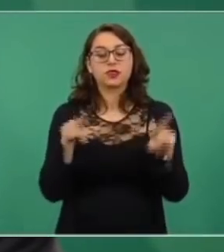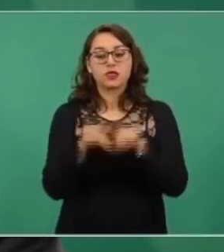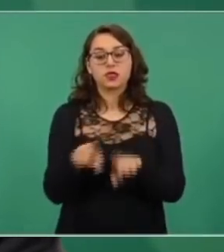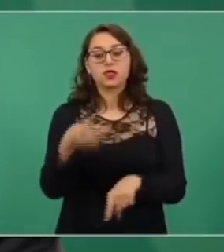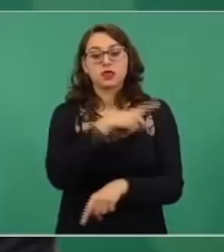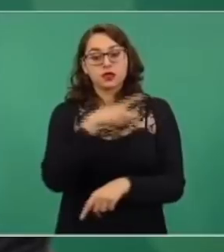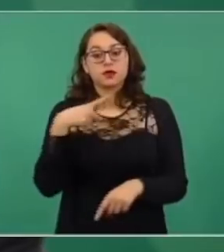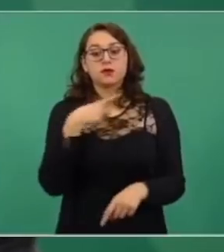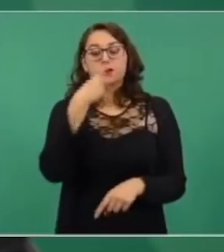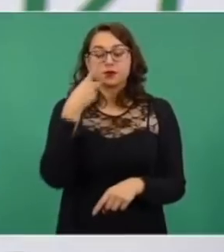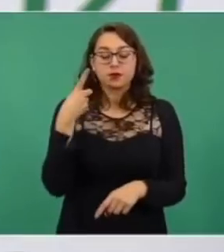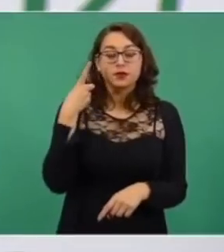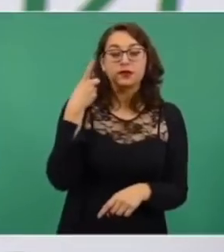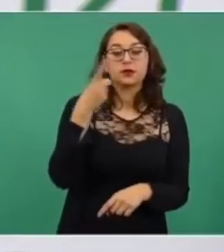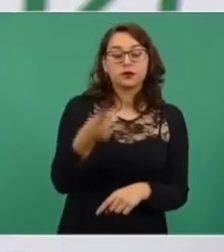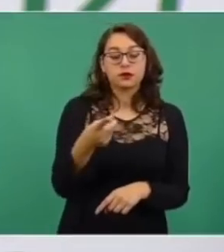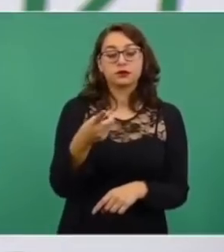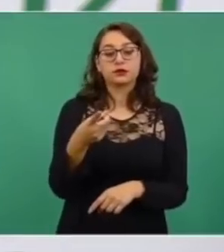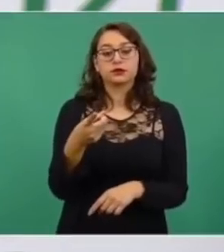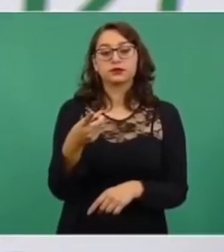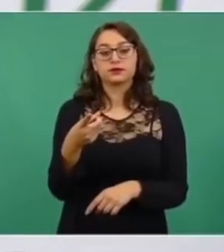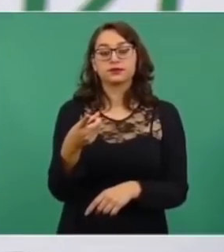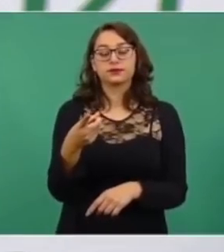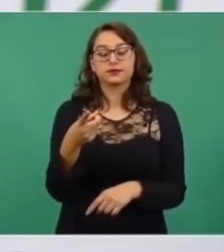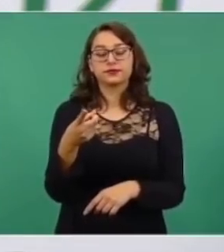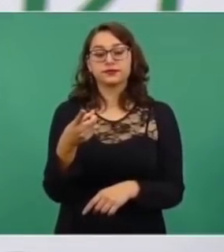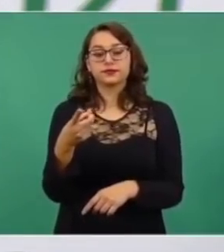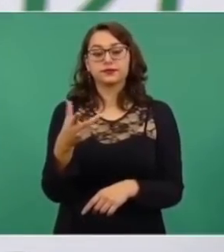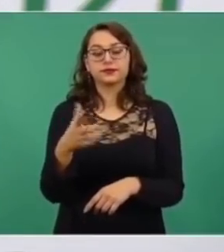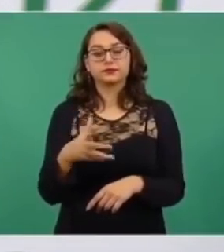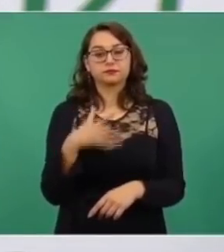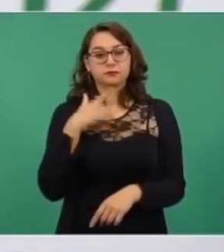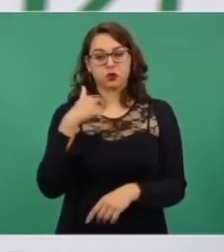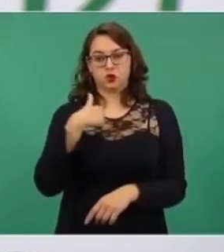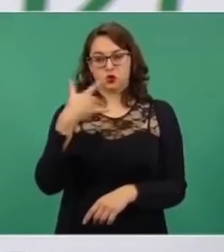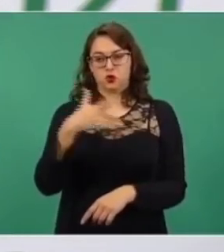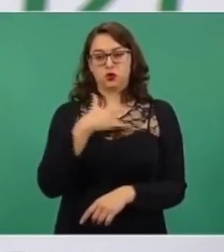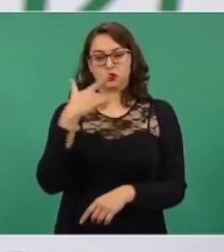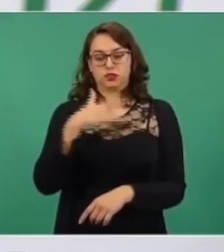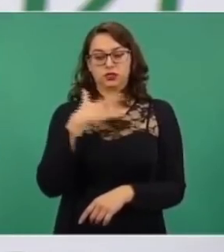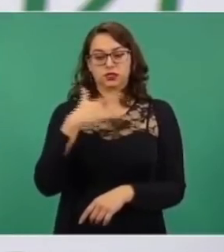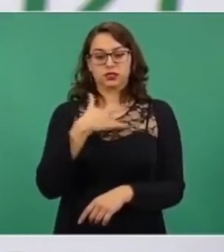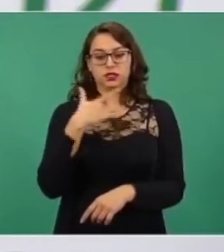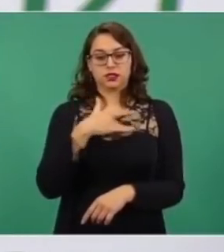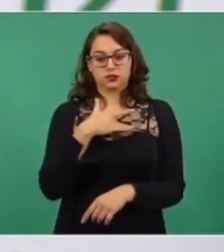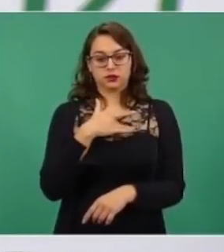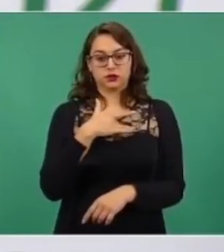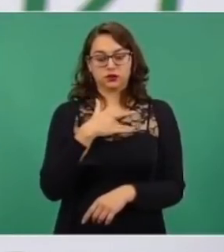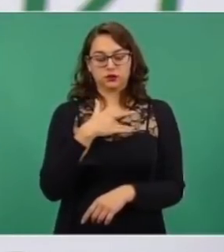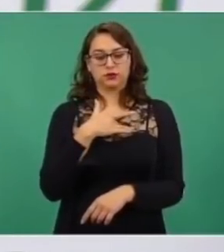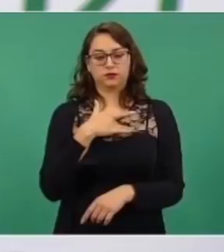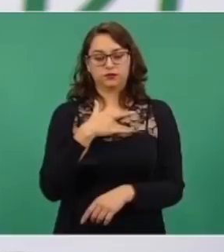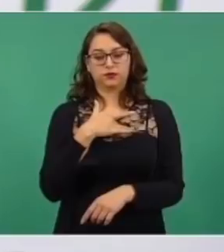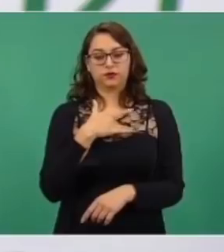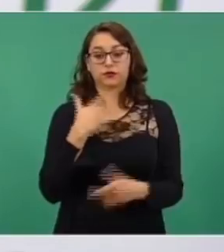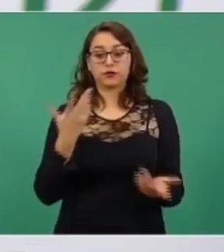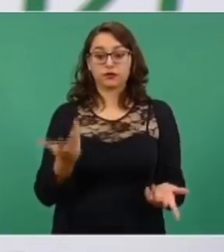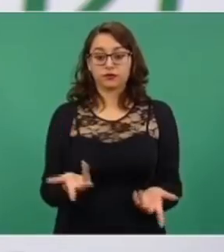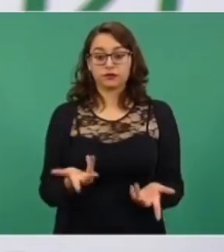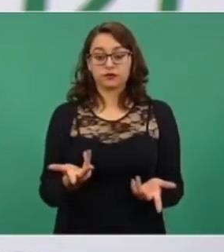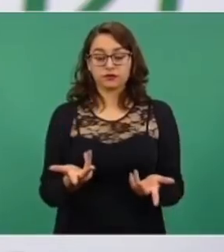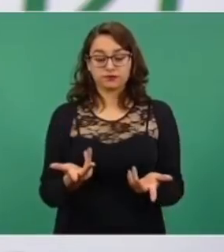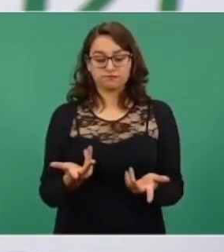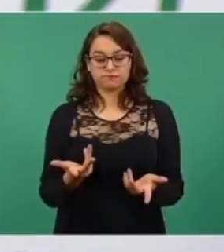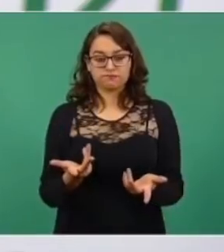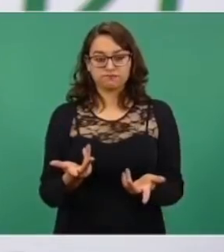ustedes y para la opinión pública, que estimo que la cercanía que tenemos en este momento